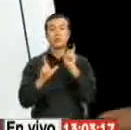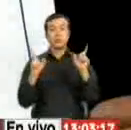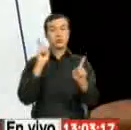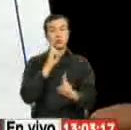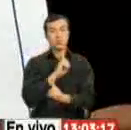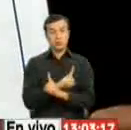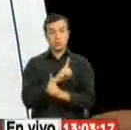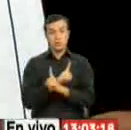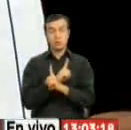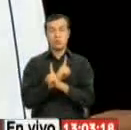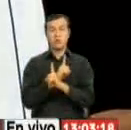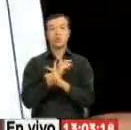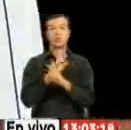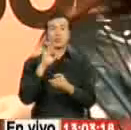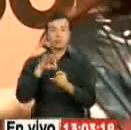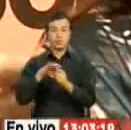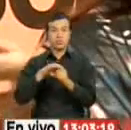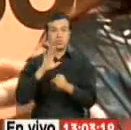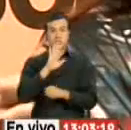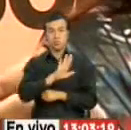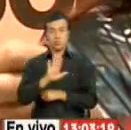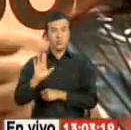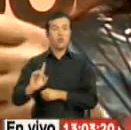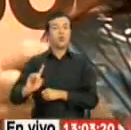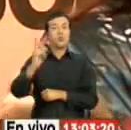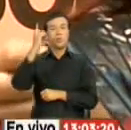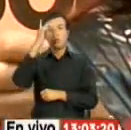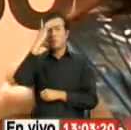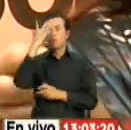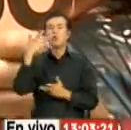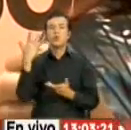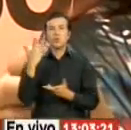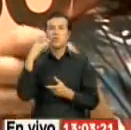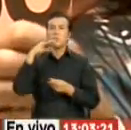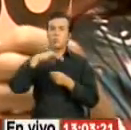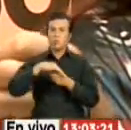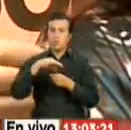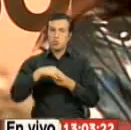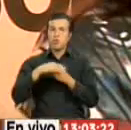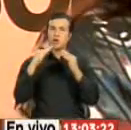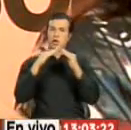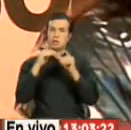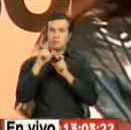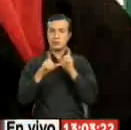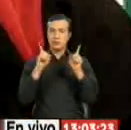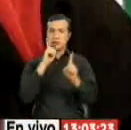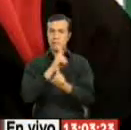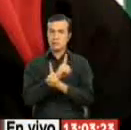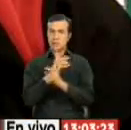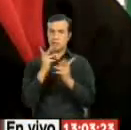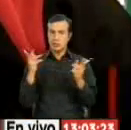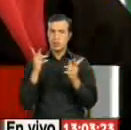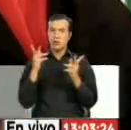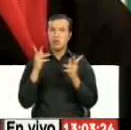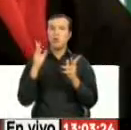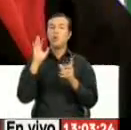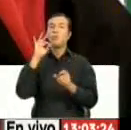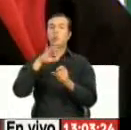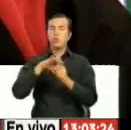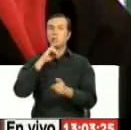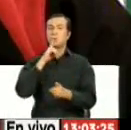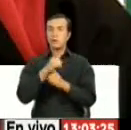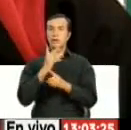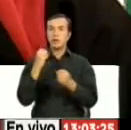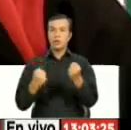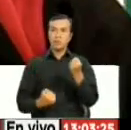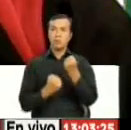discapacidad en las jornadas electorales que es única porque le lleva el voto en la casa a la persona con discapacidad en el voto optativo tienen una